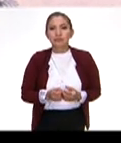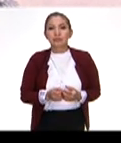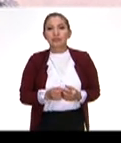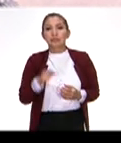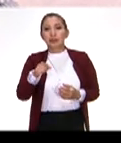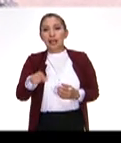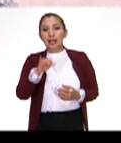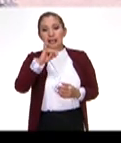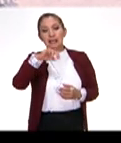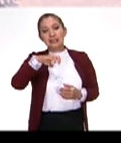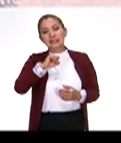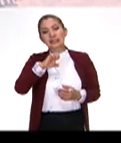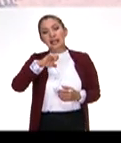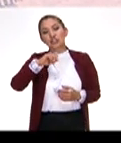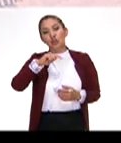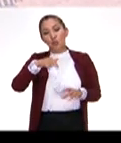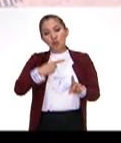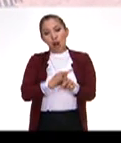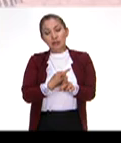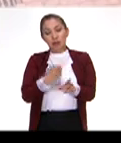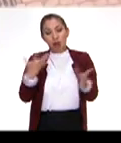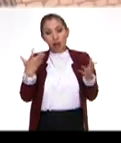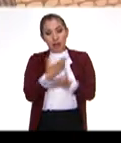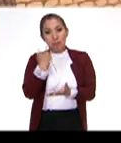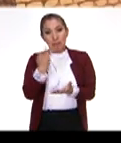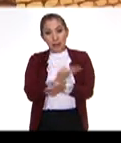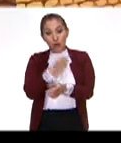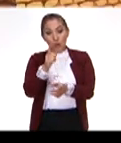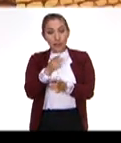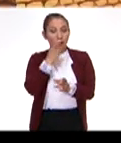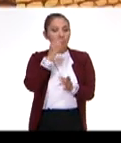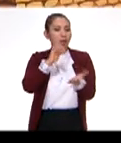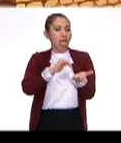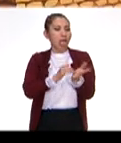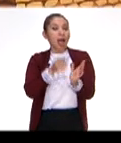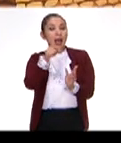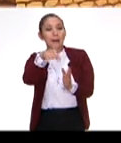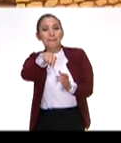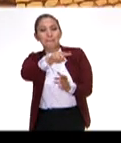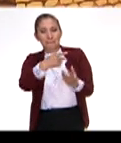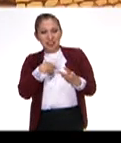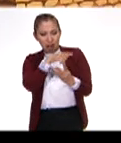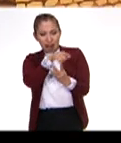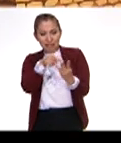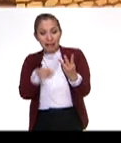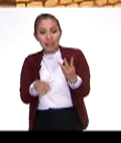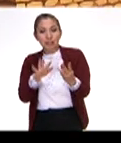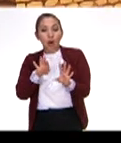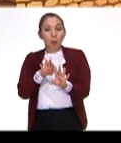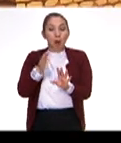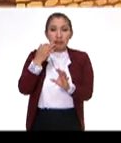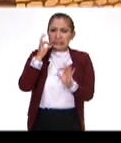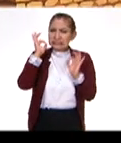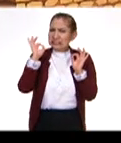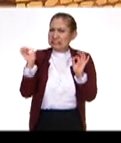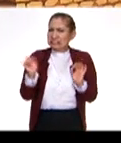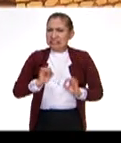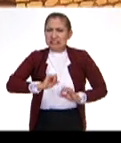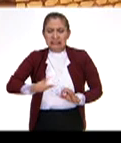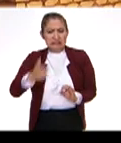y el incesto, una violación que ocurre de manera sugerida, que los personajes de manera